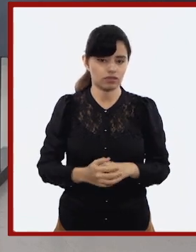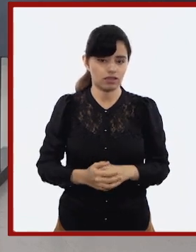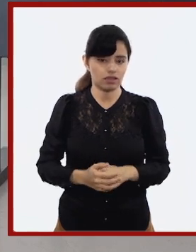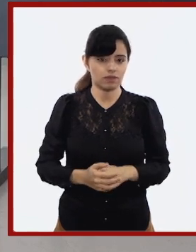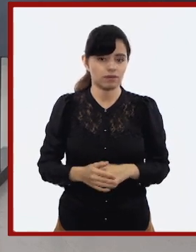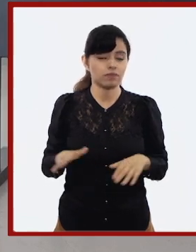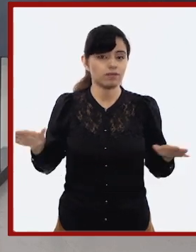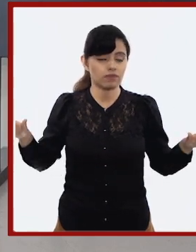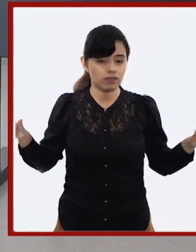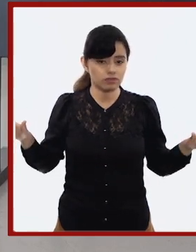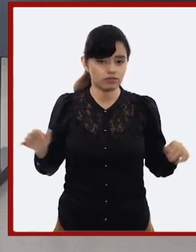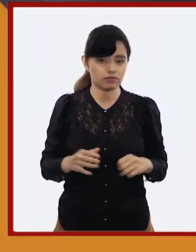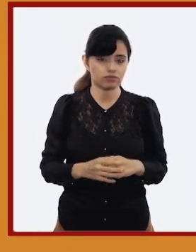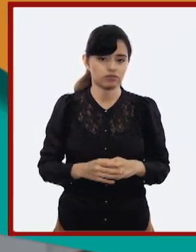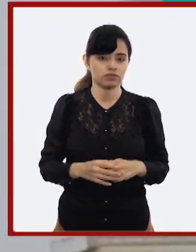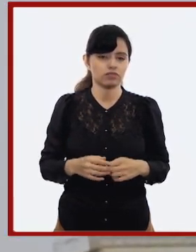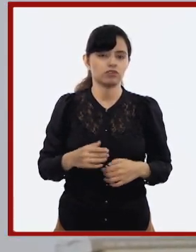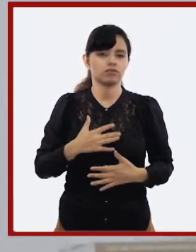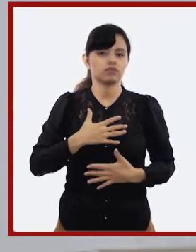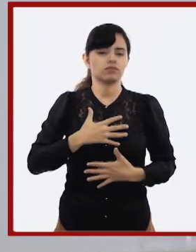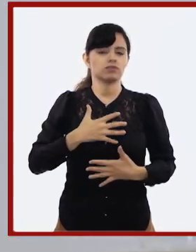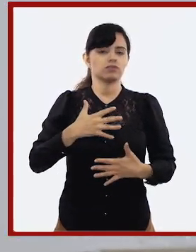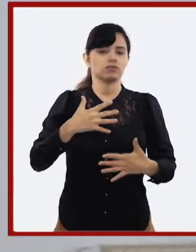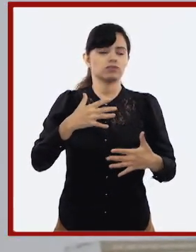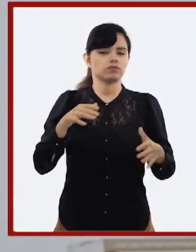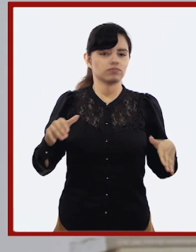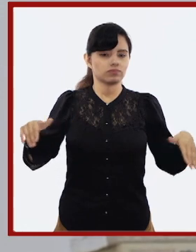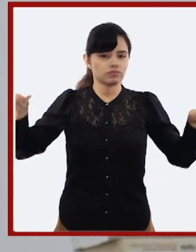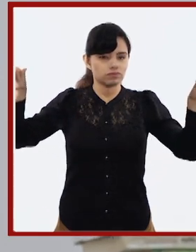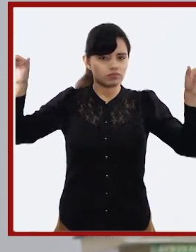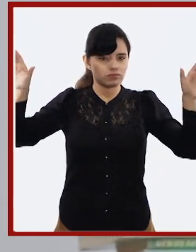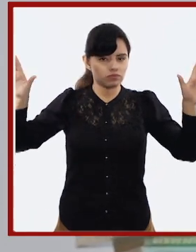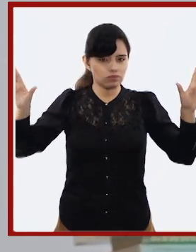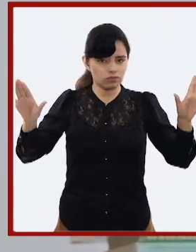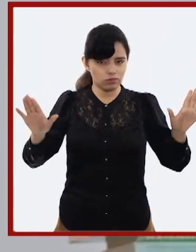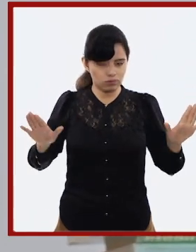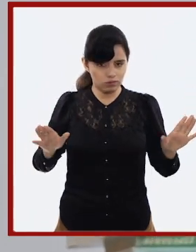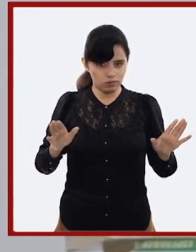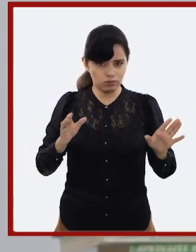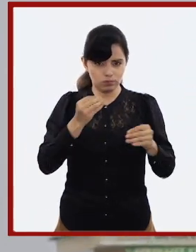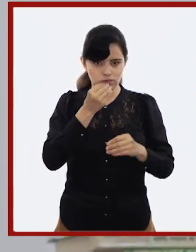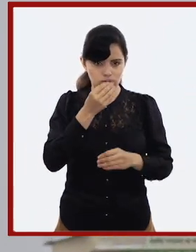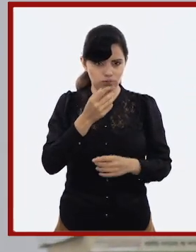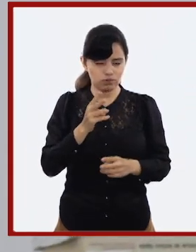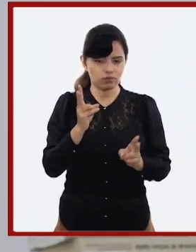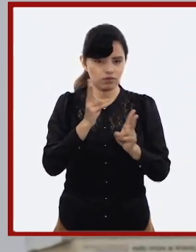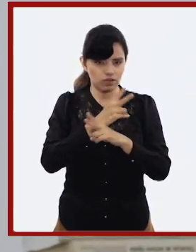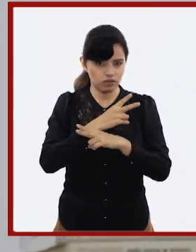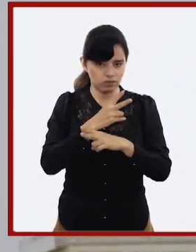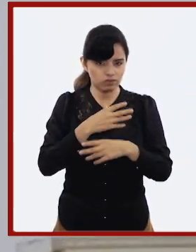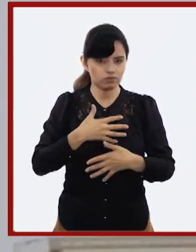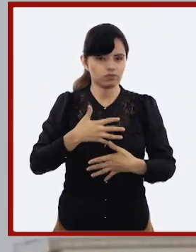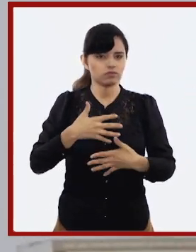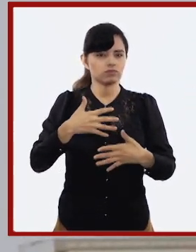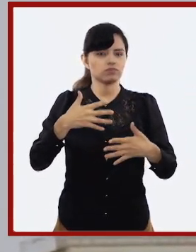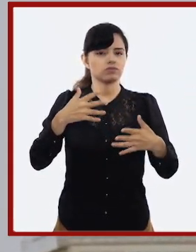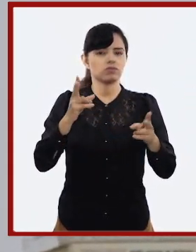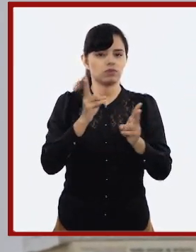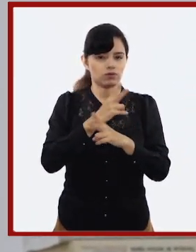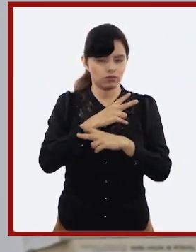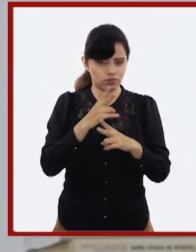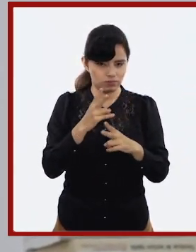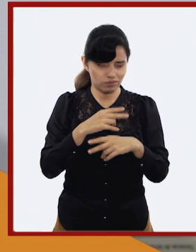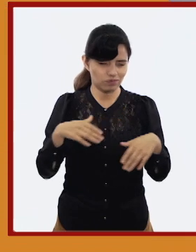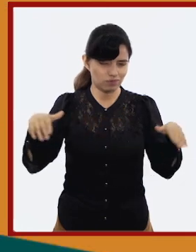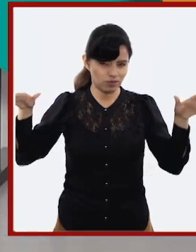van a inhalar y bajan, exhalar. Inhalar,